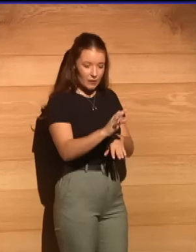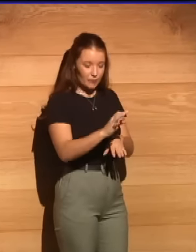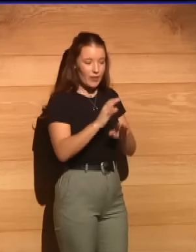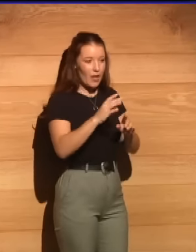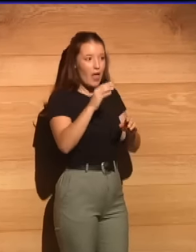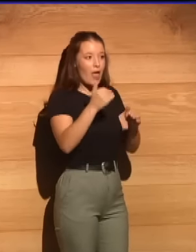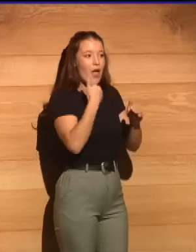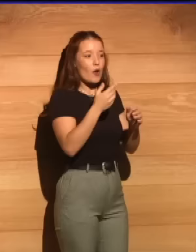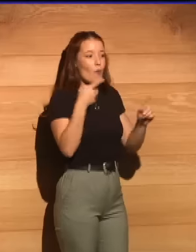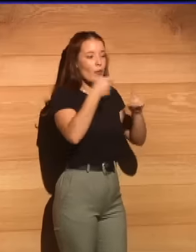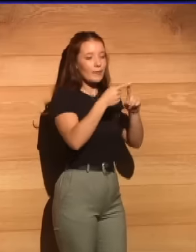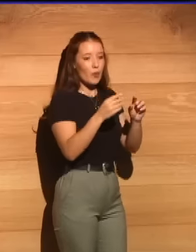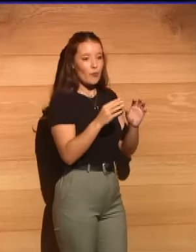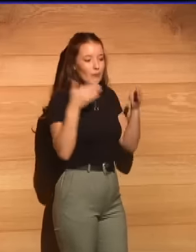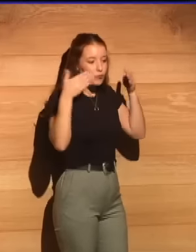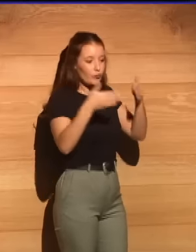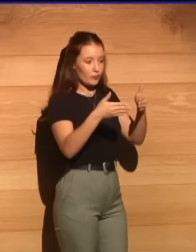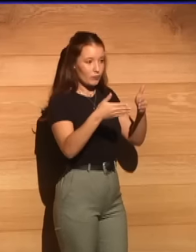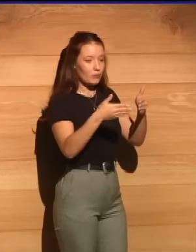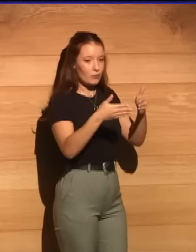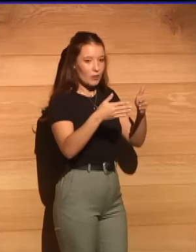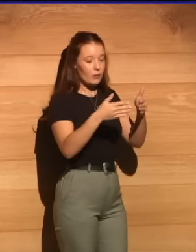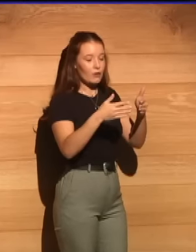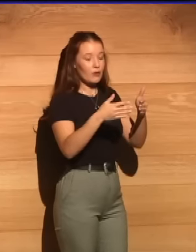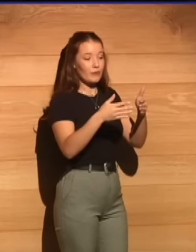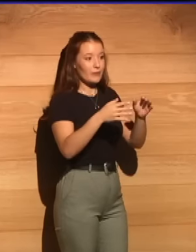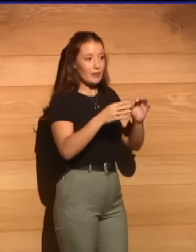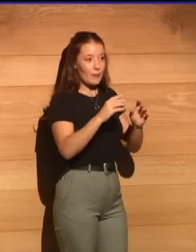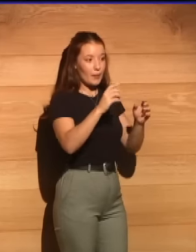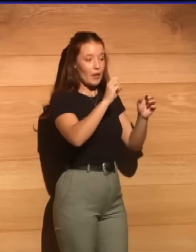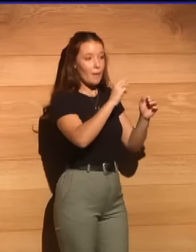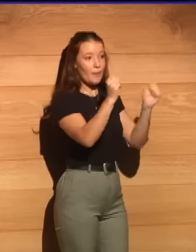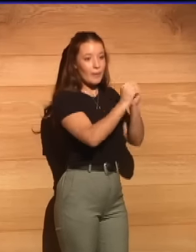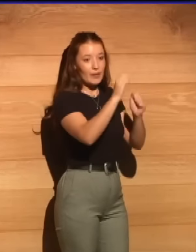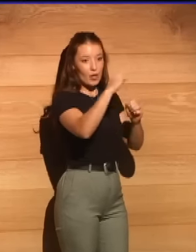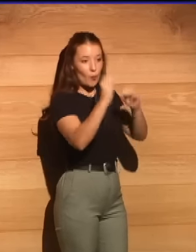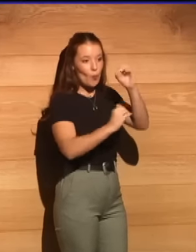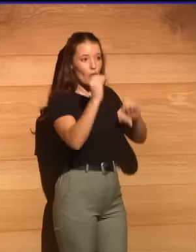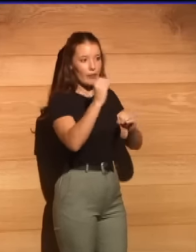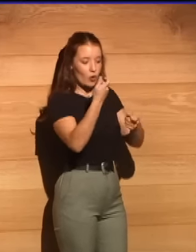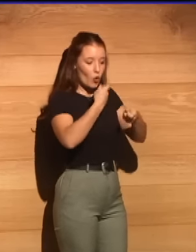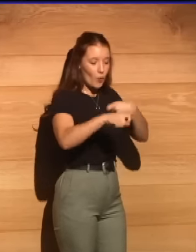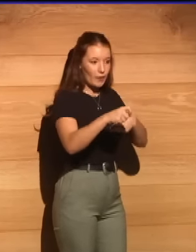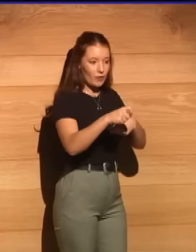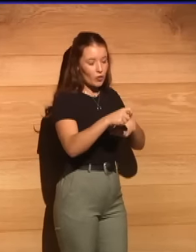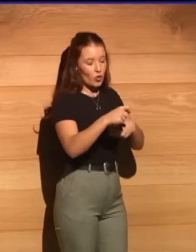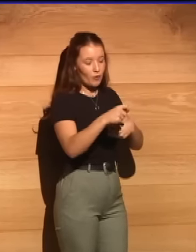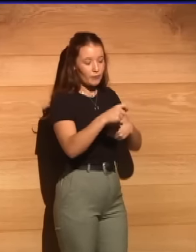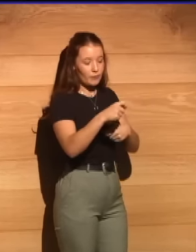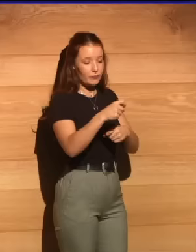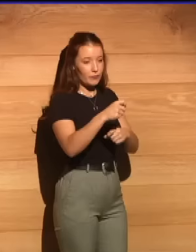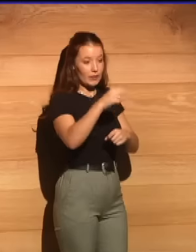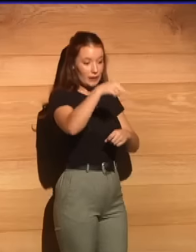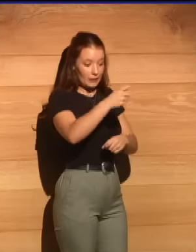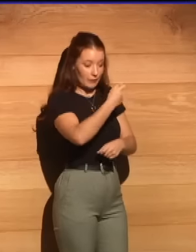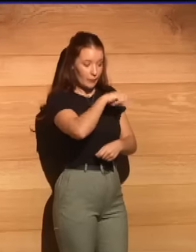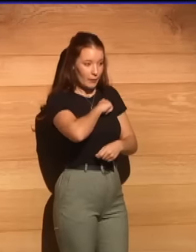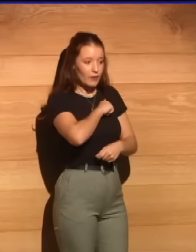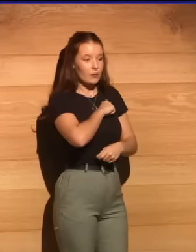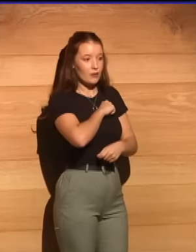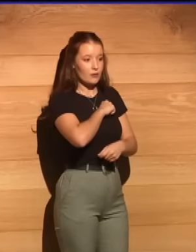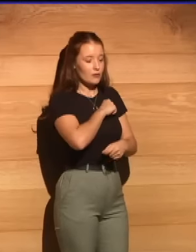compromiso como KPI, que es el 25% del comercio electrónico de nuestro país venga como mínimo de las pymes. Fija que solo el